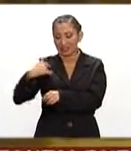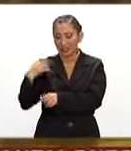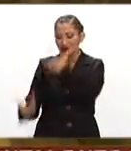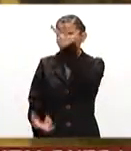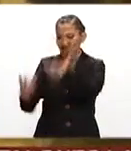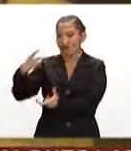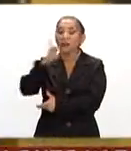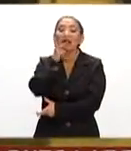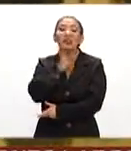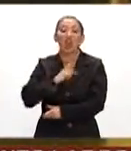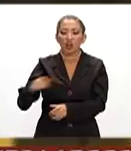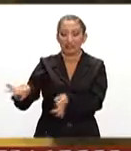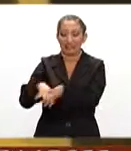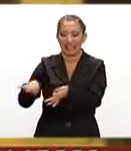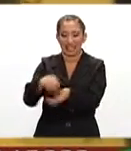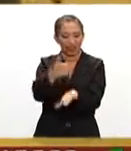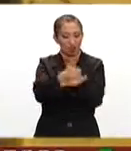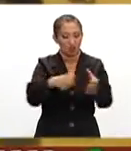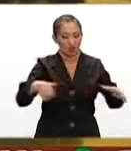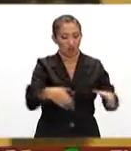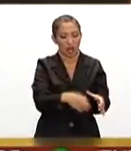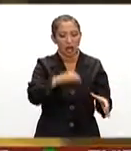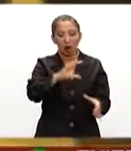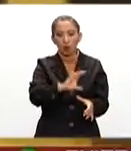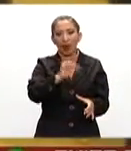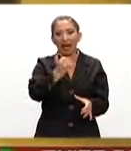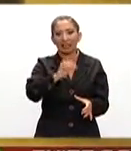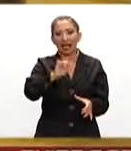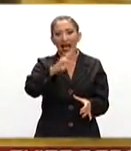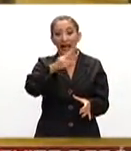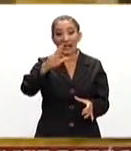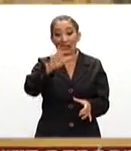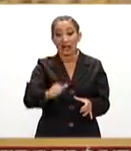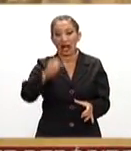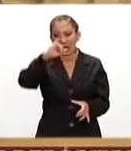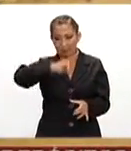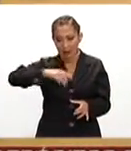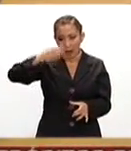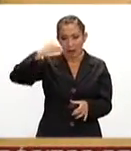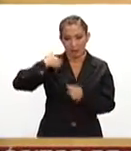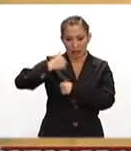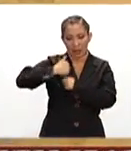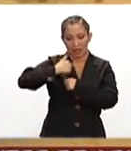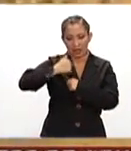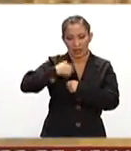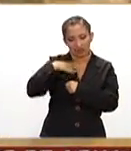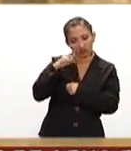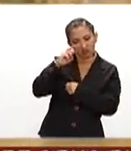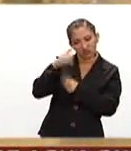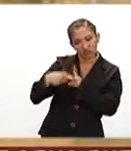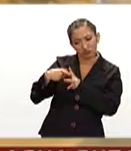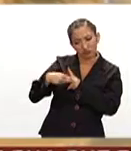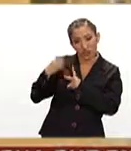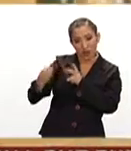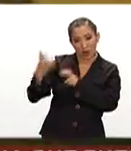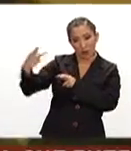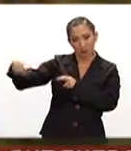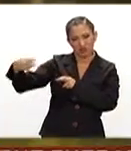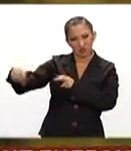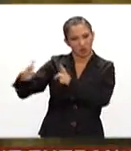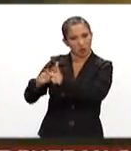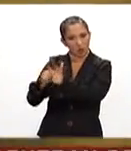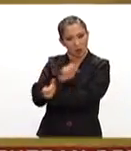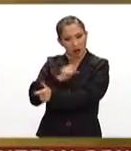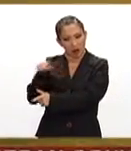incendiar pozos petroleros cerca de la ciudad de Qayyarah. Los jefes militares al mando calculan que con esta nueva estrategia del